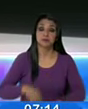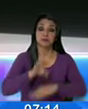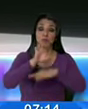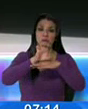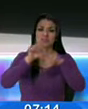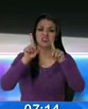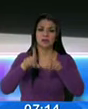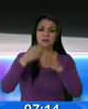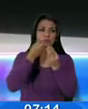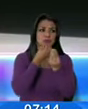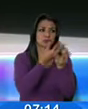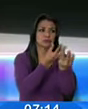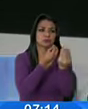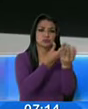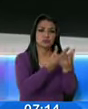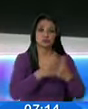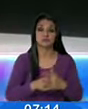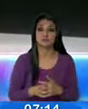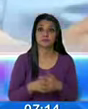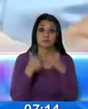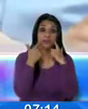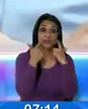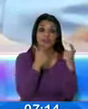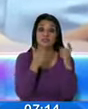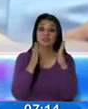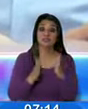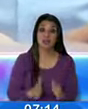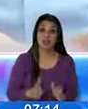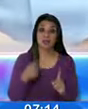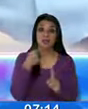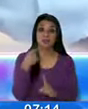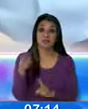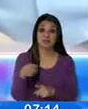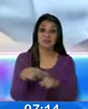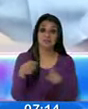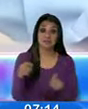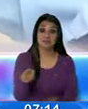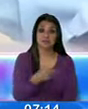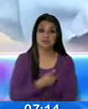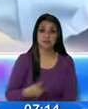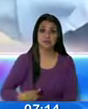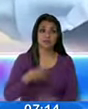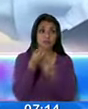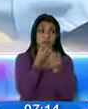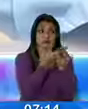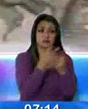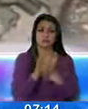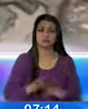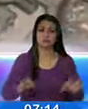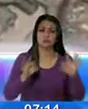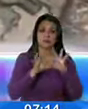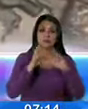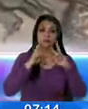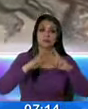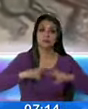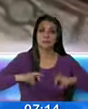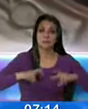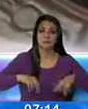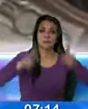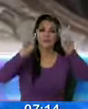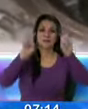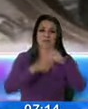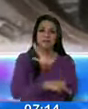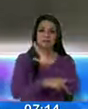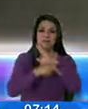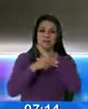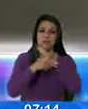en este caso. El fiscal Baca Mancheno considera que la versión del expresidente es importante en esta etapa investigativa del caso Petrochina,